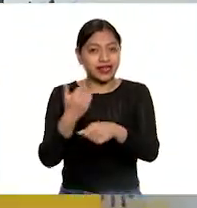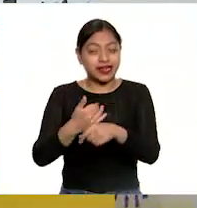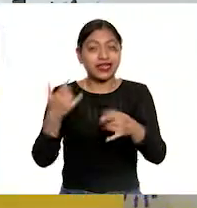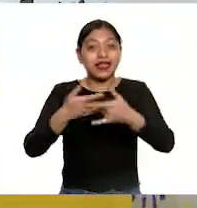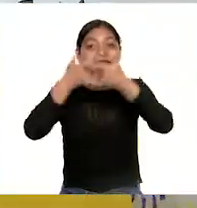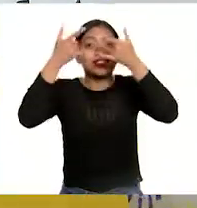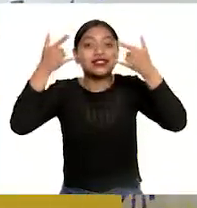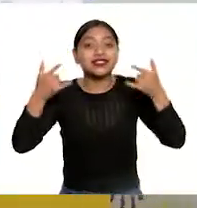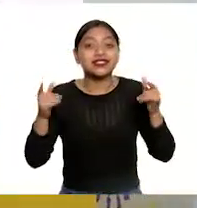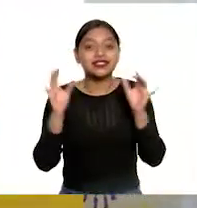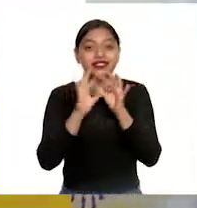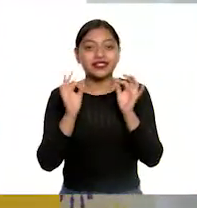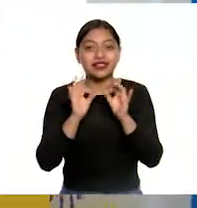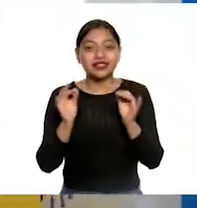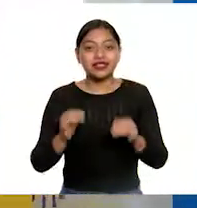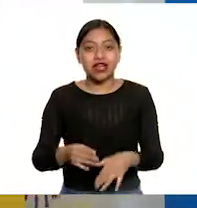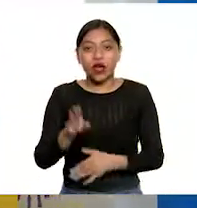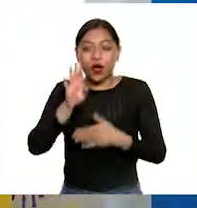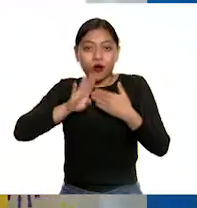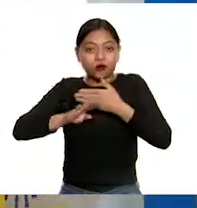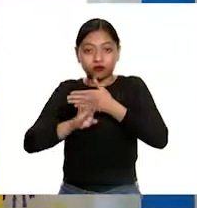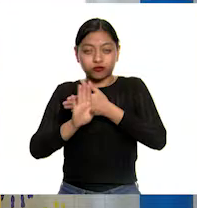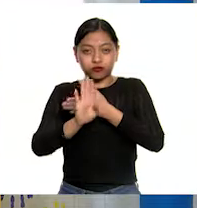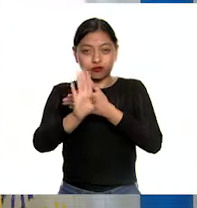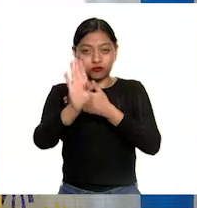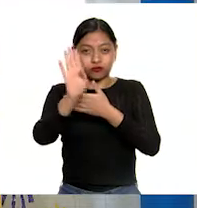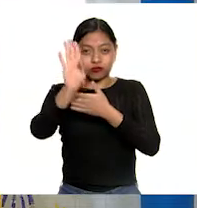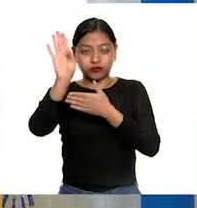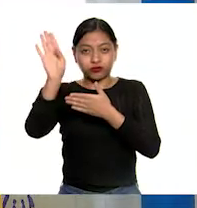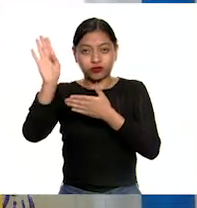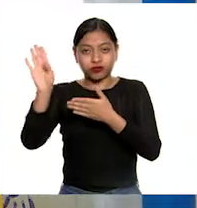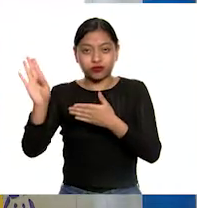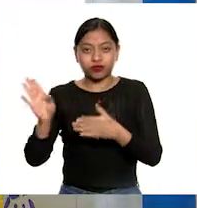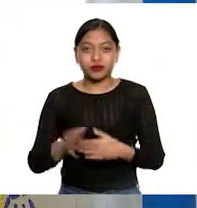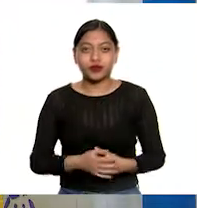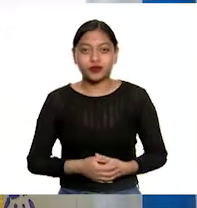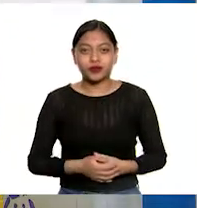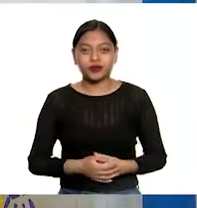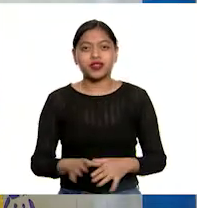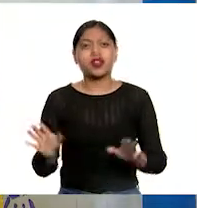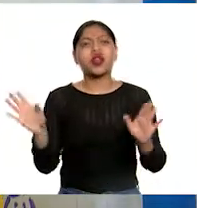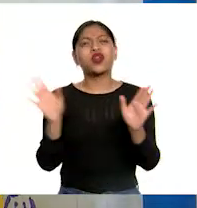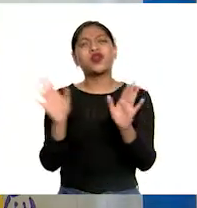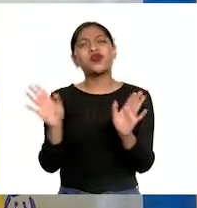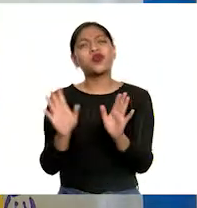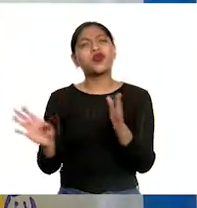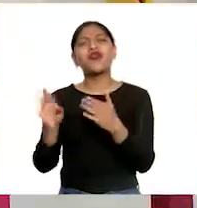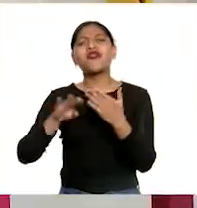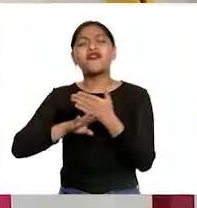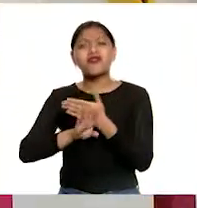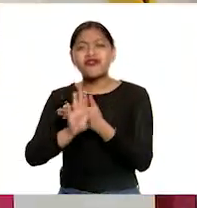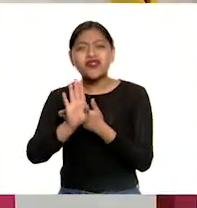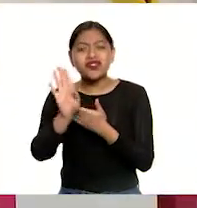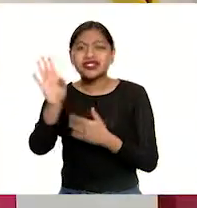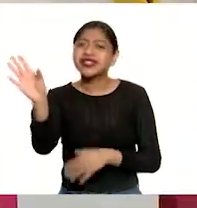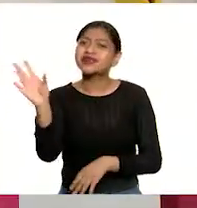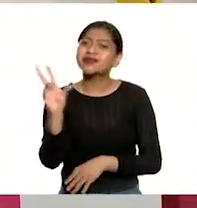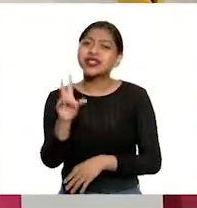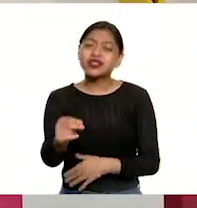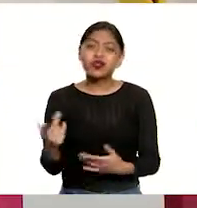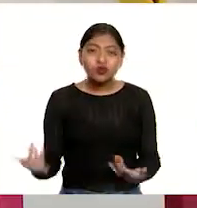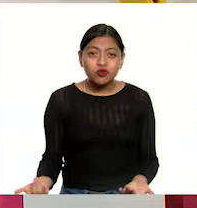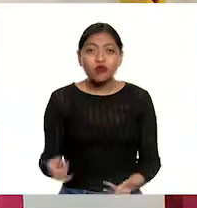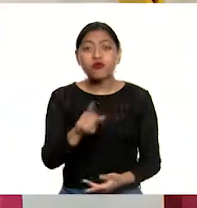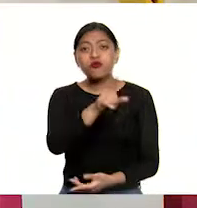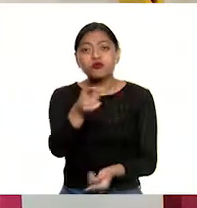contar cuentos de fantasmas. Ay, no, ¿de fantasmas? No, de fantasmas no, porque a las